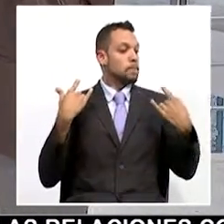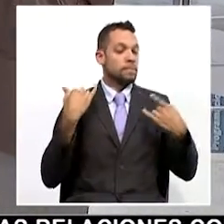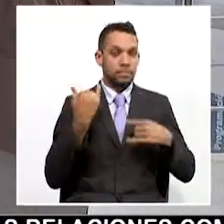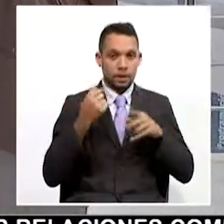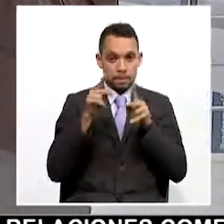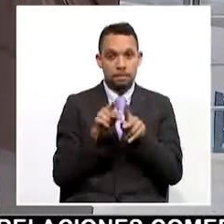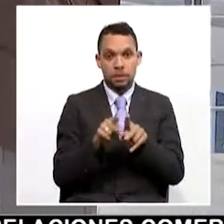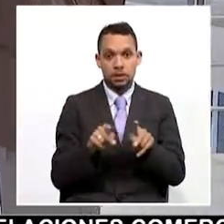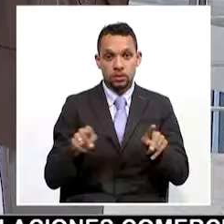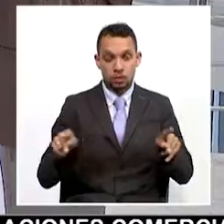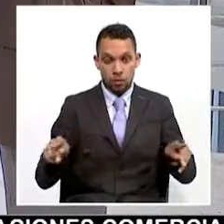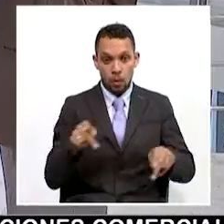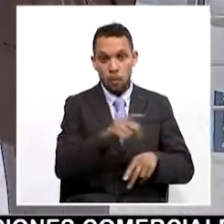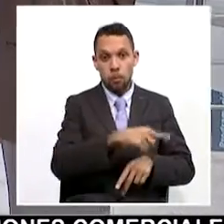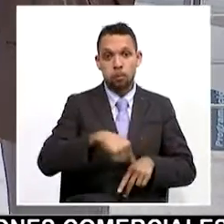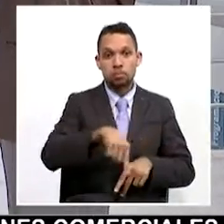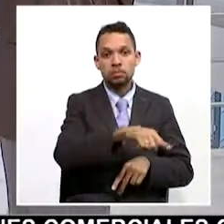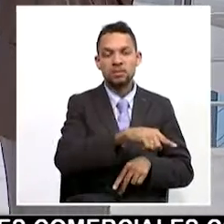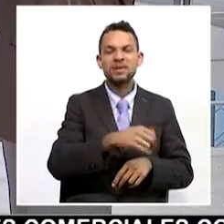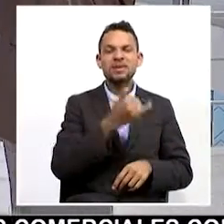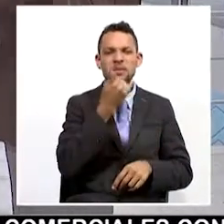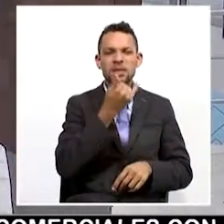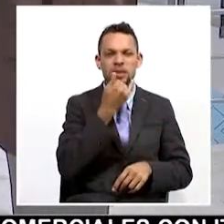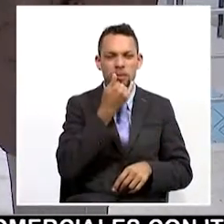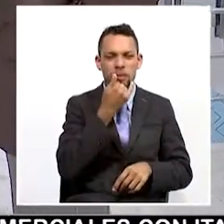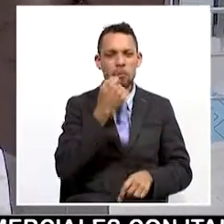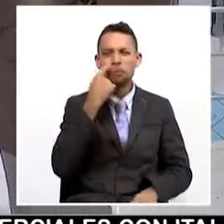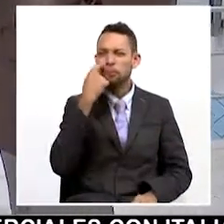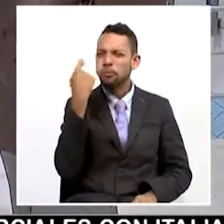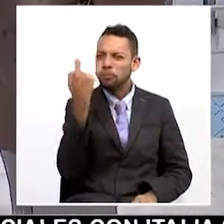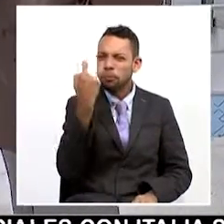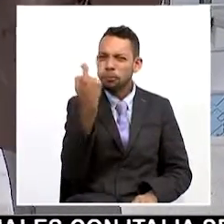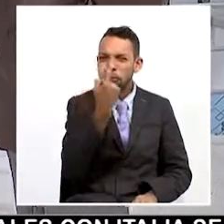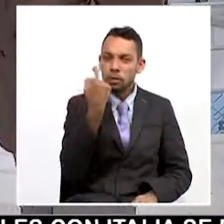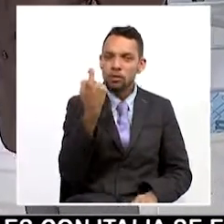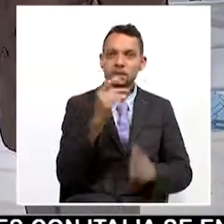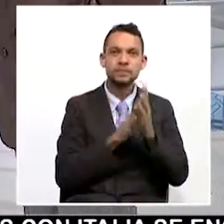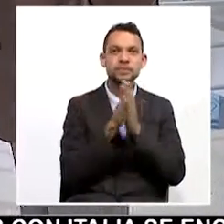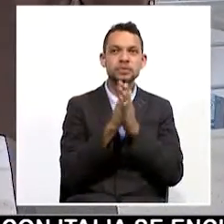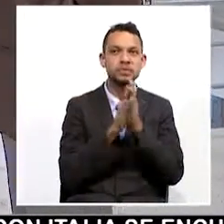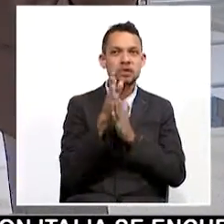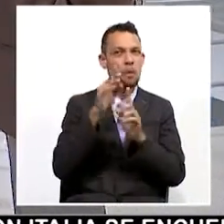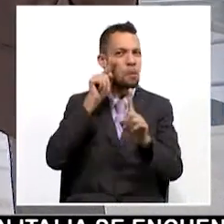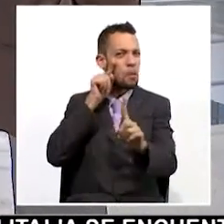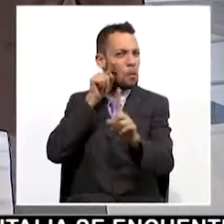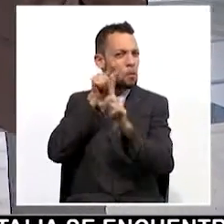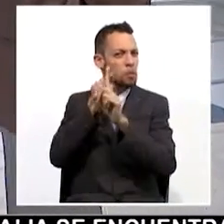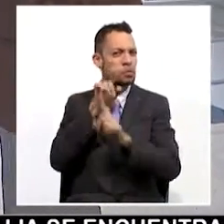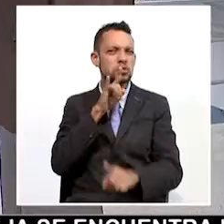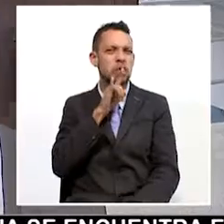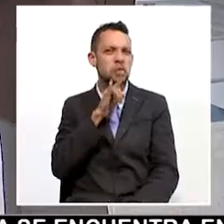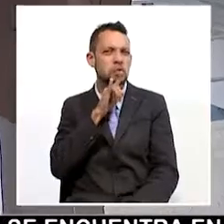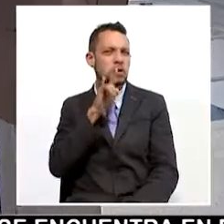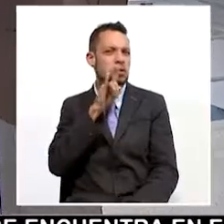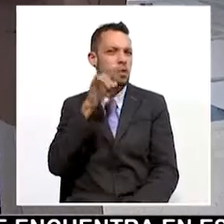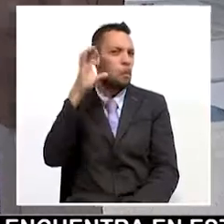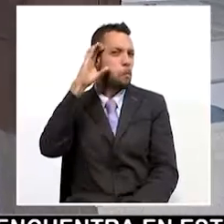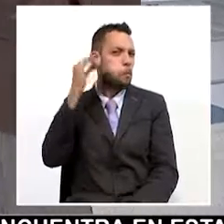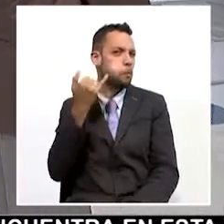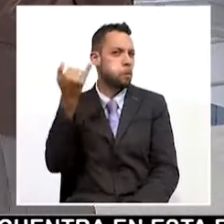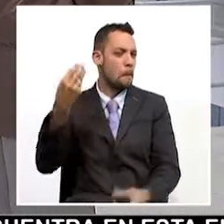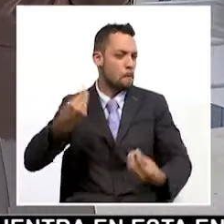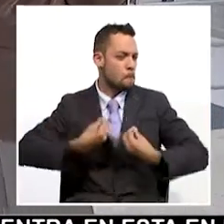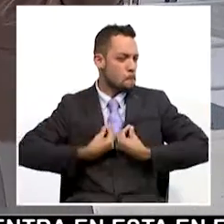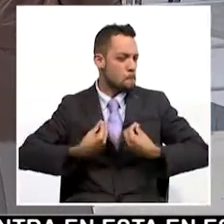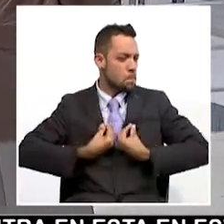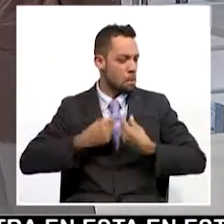personas originarias de allí, esta región, busquen el sueño americano, el sueño europeo, para tratar pues